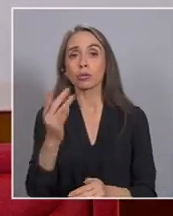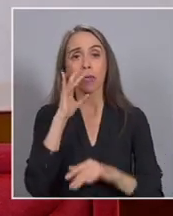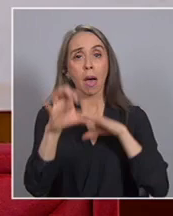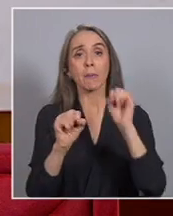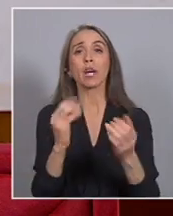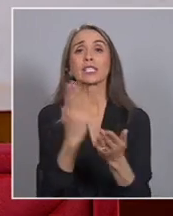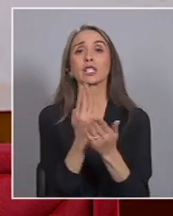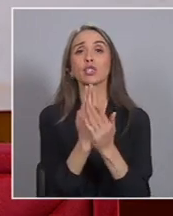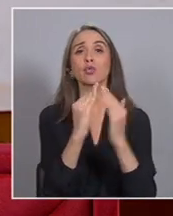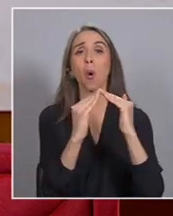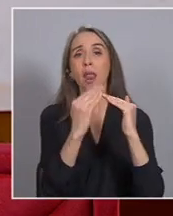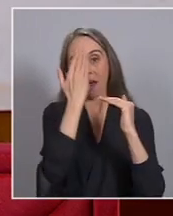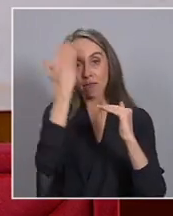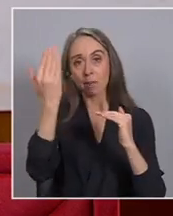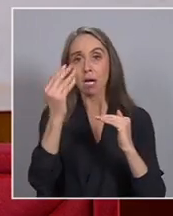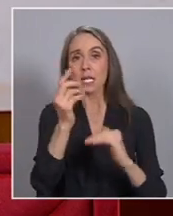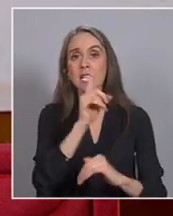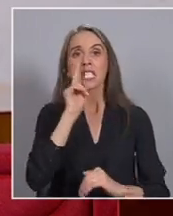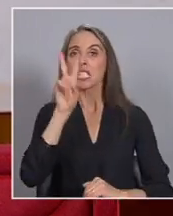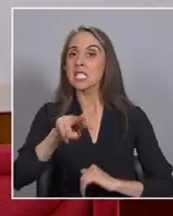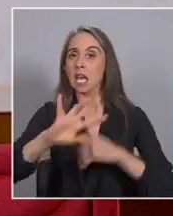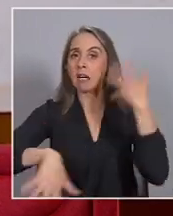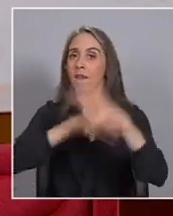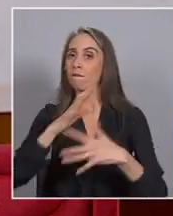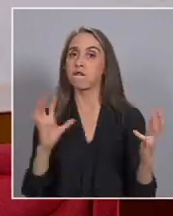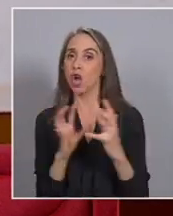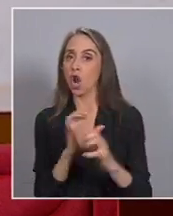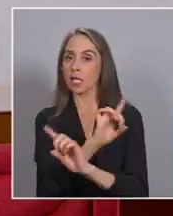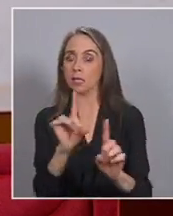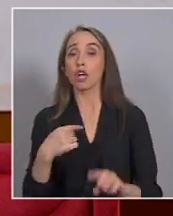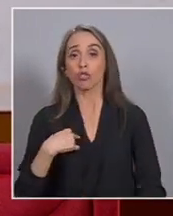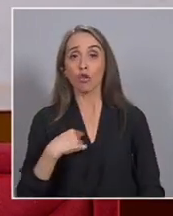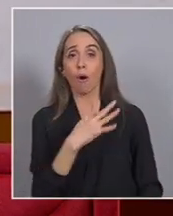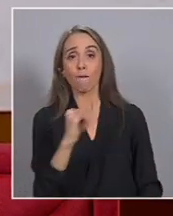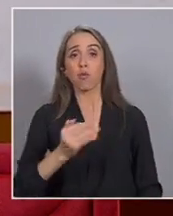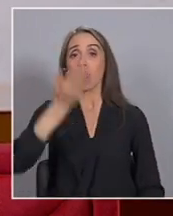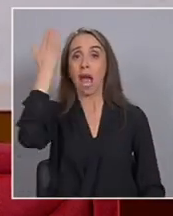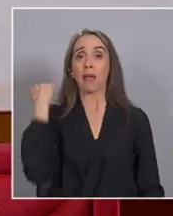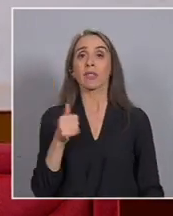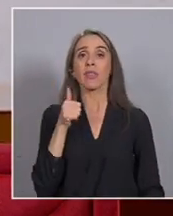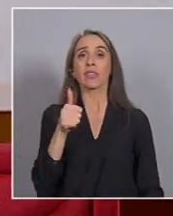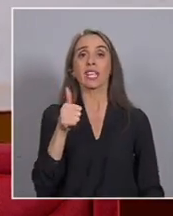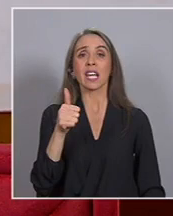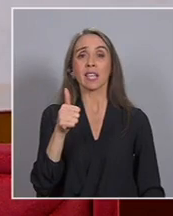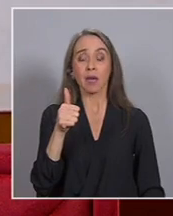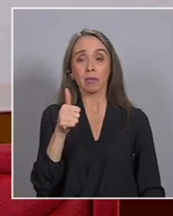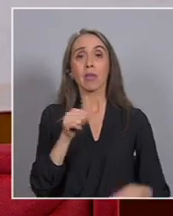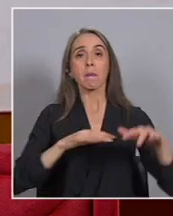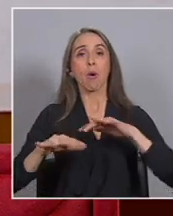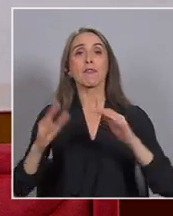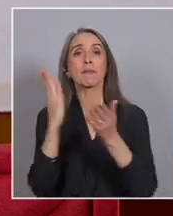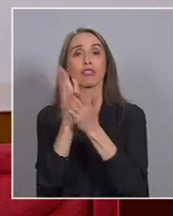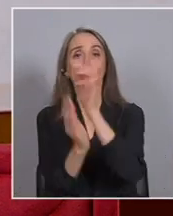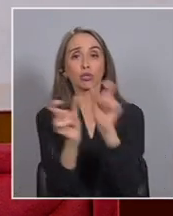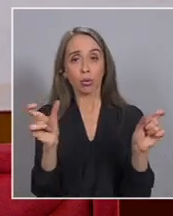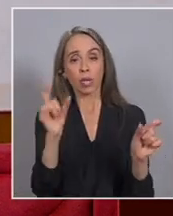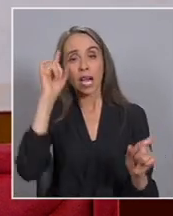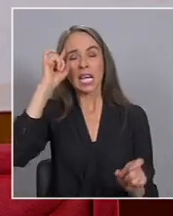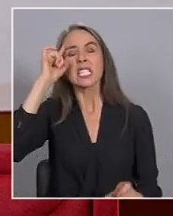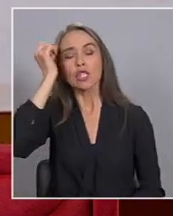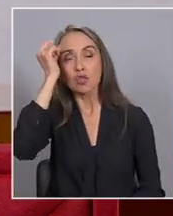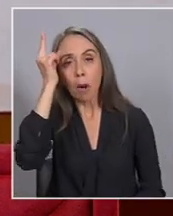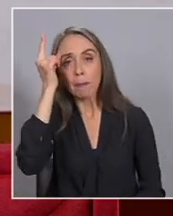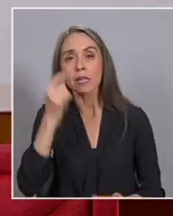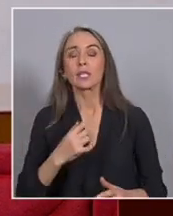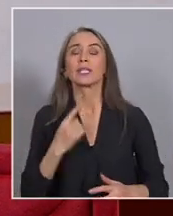identificado, pero sin violencia. Fui dirigente estudiantil y entiendo la frustración que